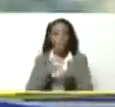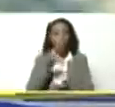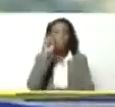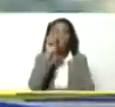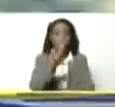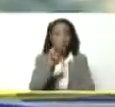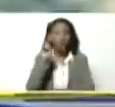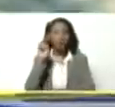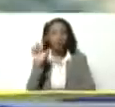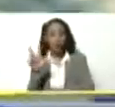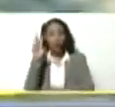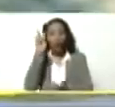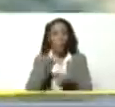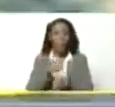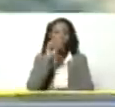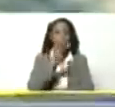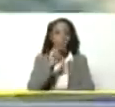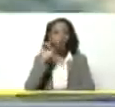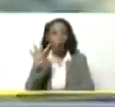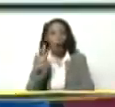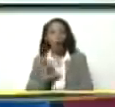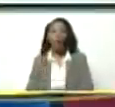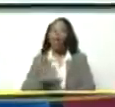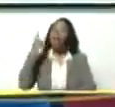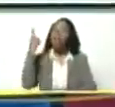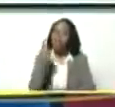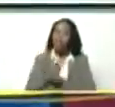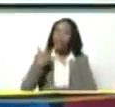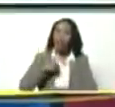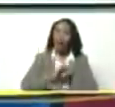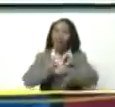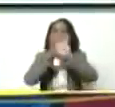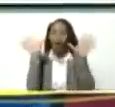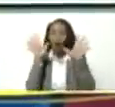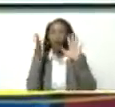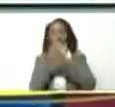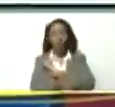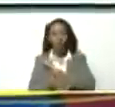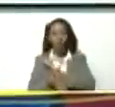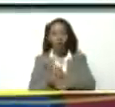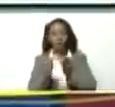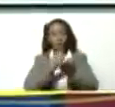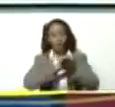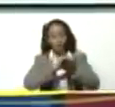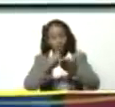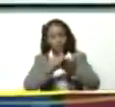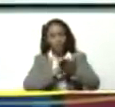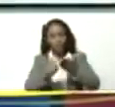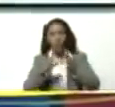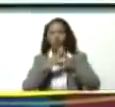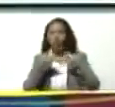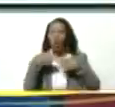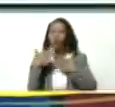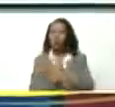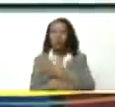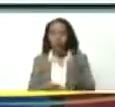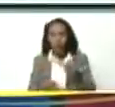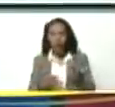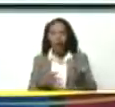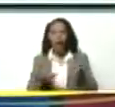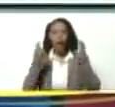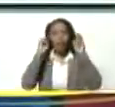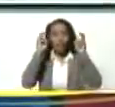2023, 2024, deben tener muy claramente delineado todo lo que es la trayectoria